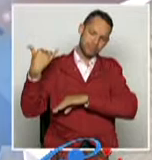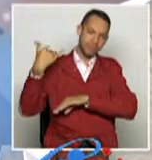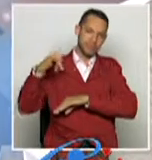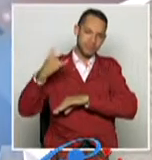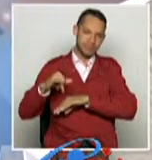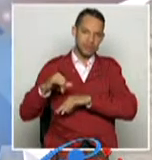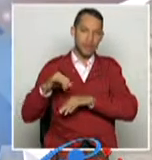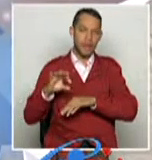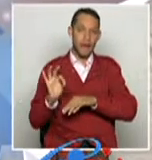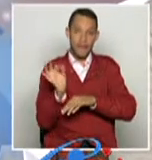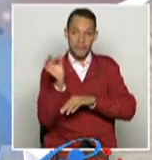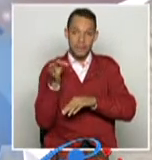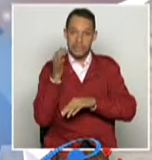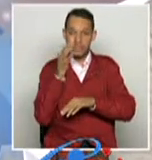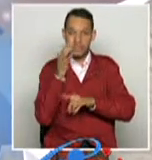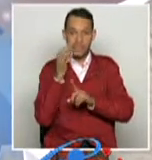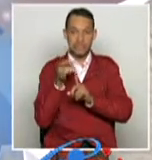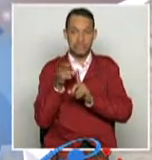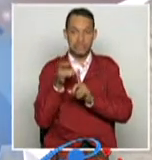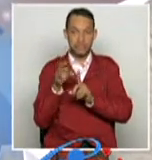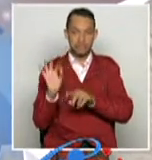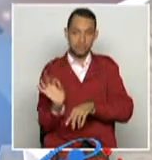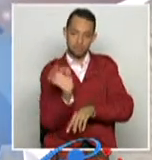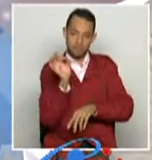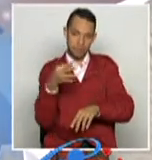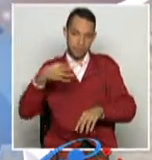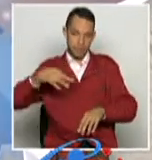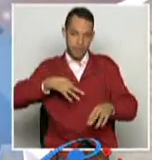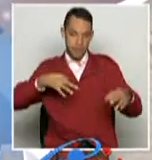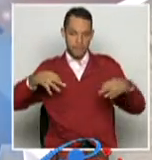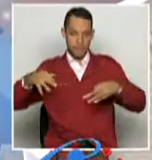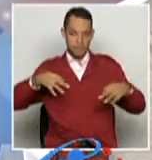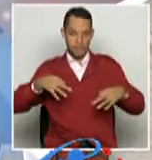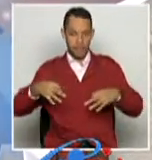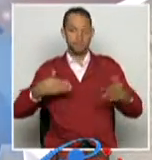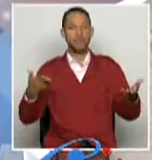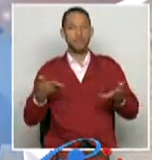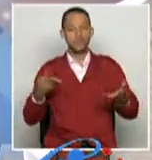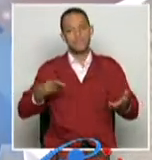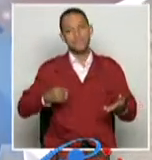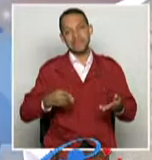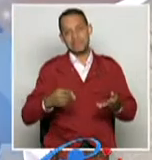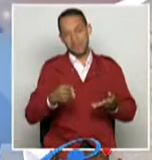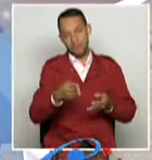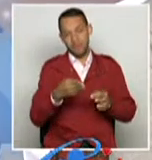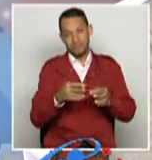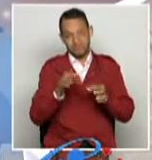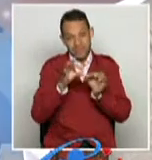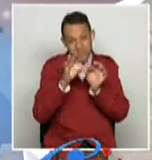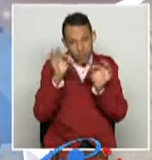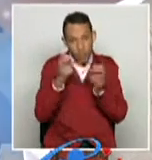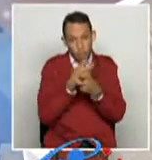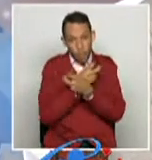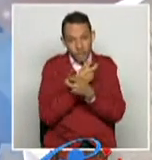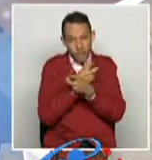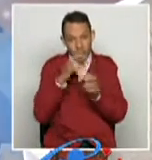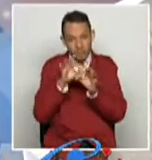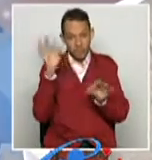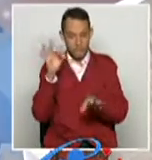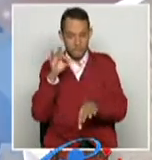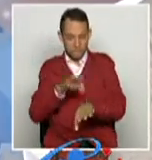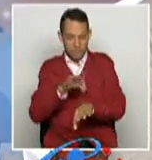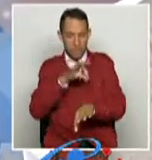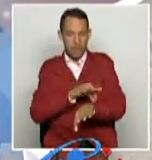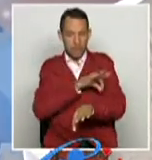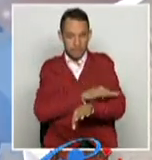no existía el metal y lo hacían con espinas de peces. Estamos hablando de muchos años atrás, y ya hablaban de la